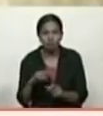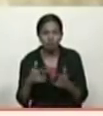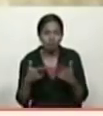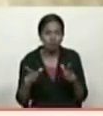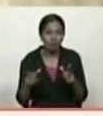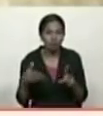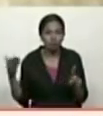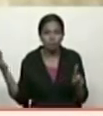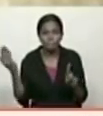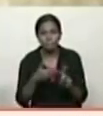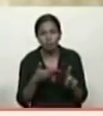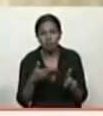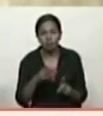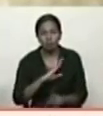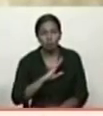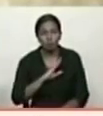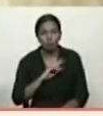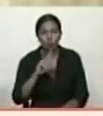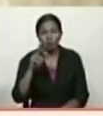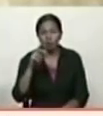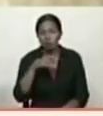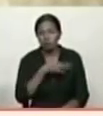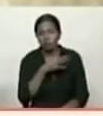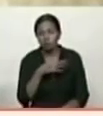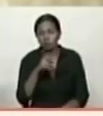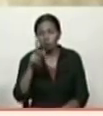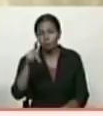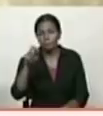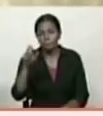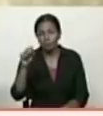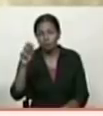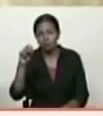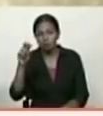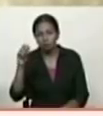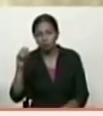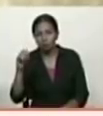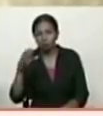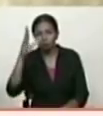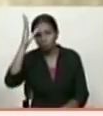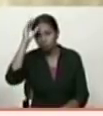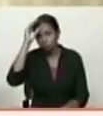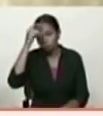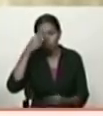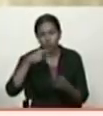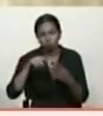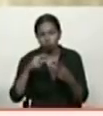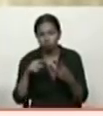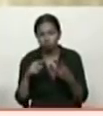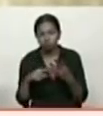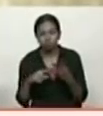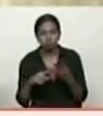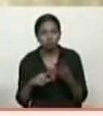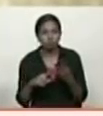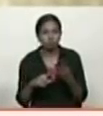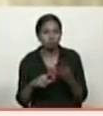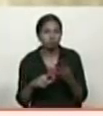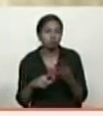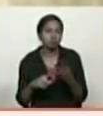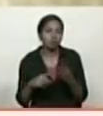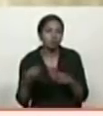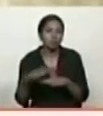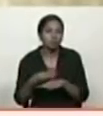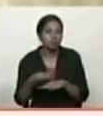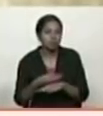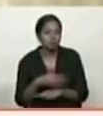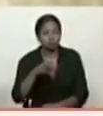del golpe es el propio señor Pence, el señor Trump, el señor Bolton, el señor Pompeo, el señor este de Florida,